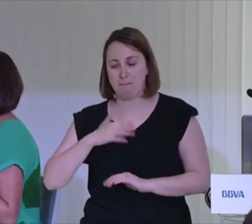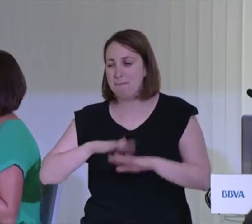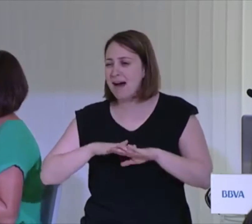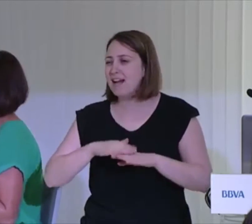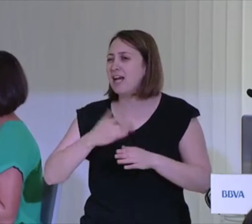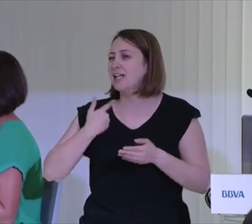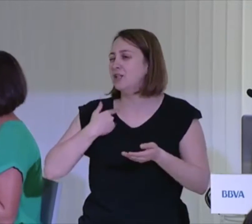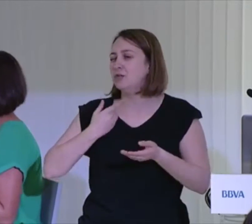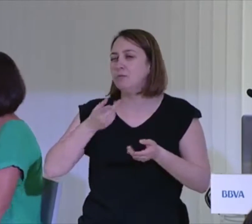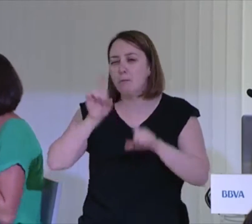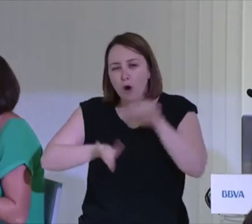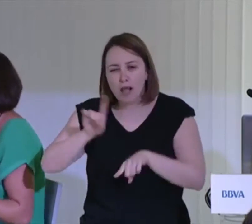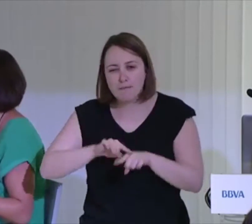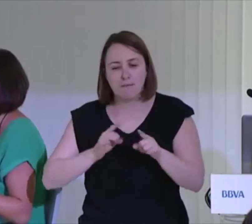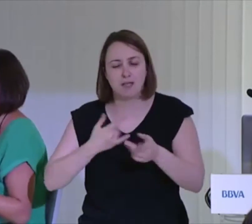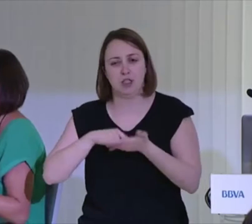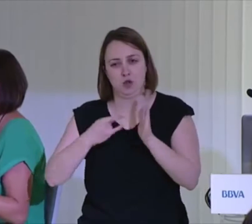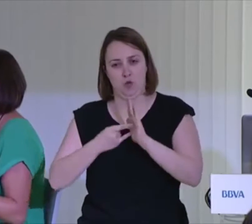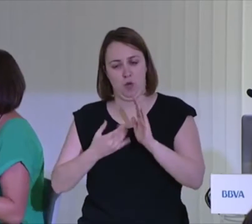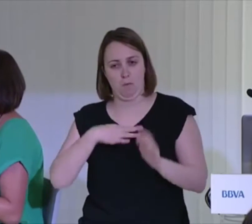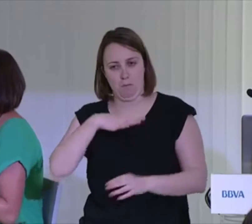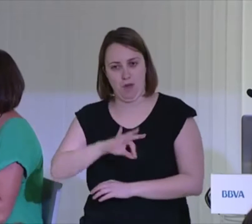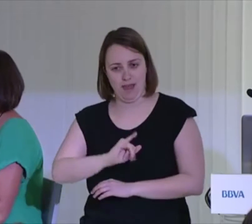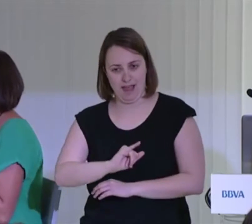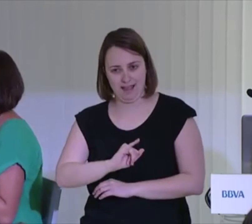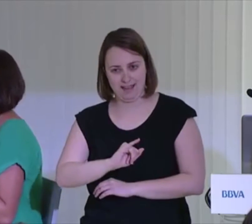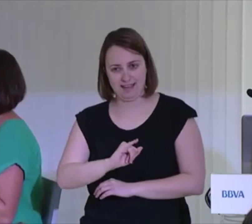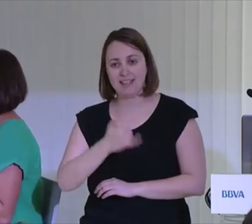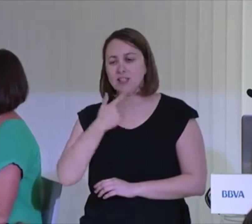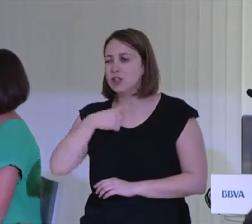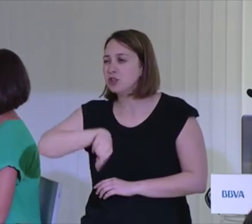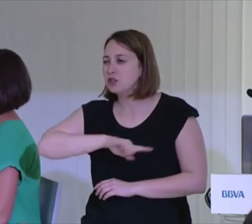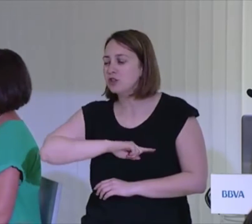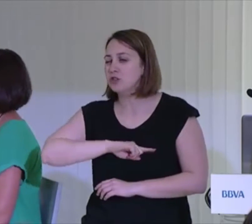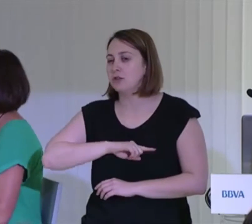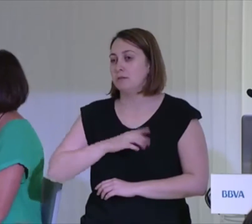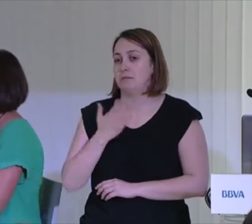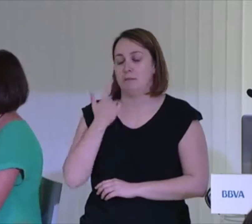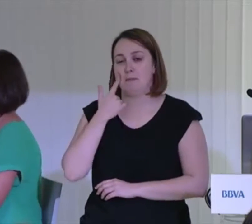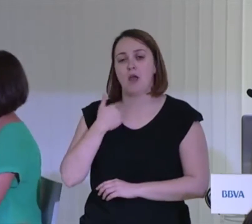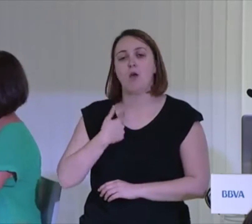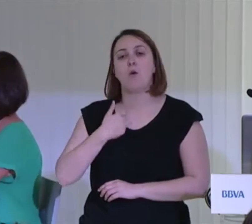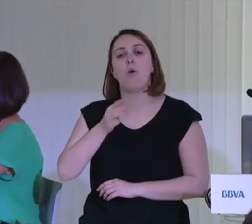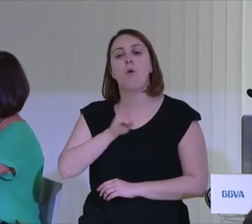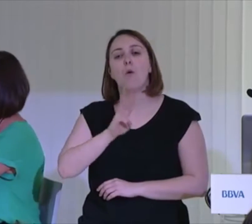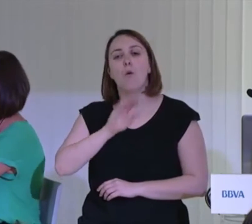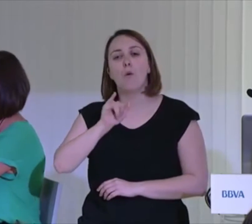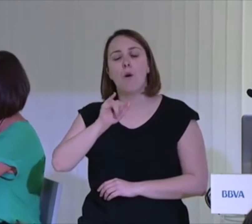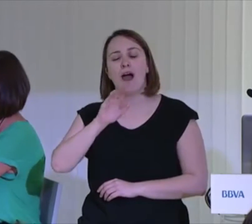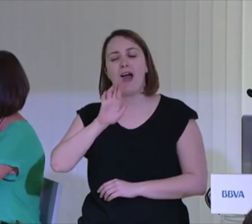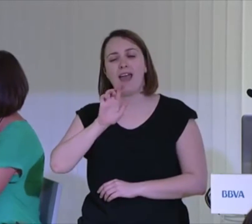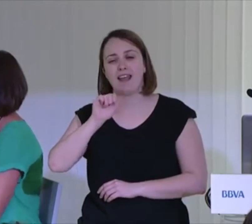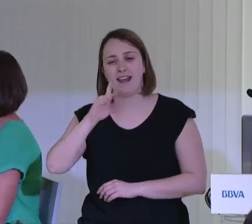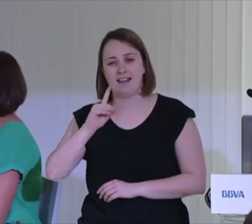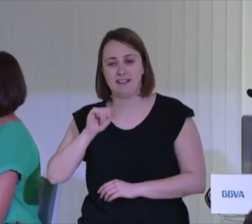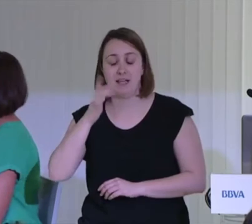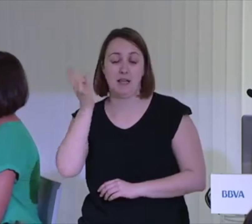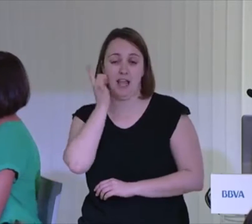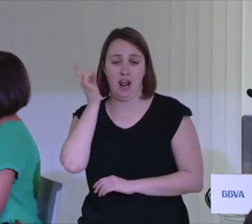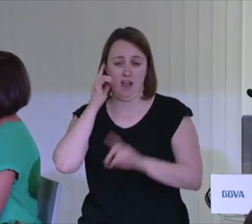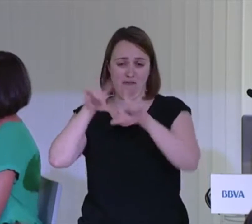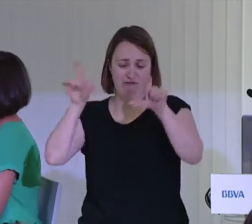montón de problemas que vemos. Y sí que vemos problemas. Y sí que tenemos, mira Guaira, que son las incubadoras de